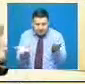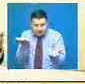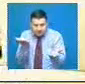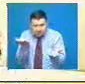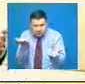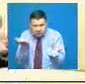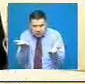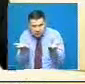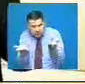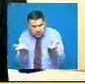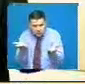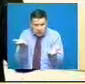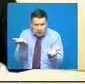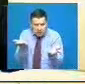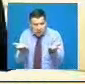Es decir,